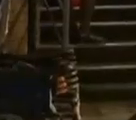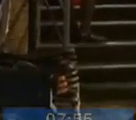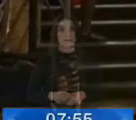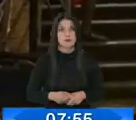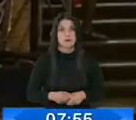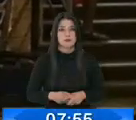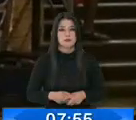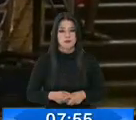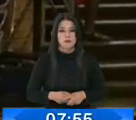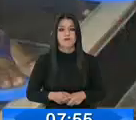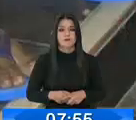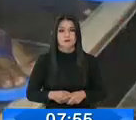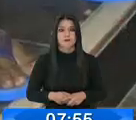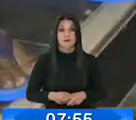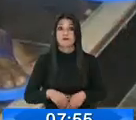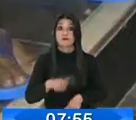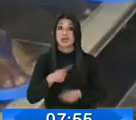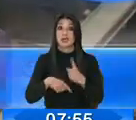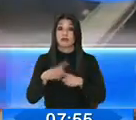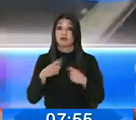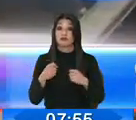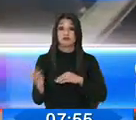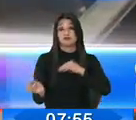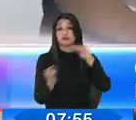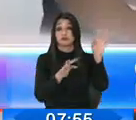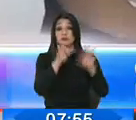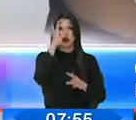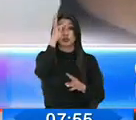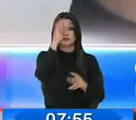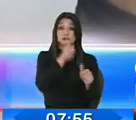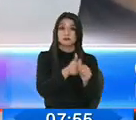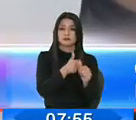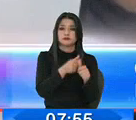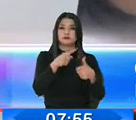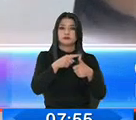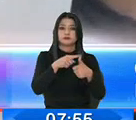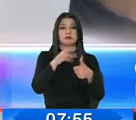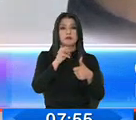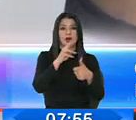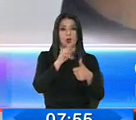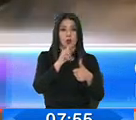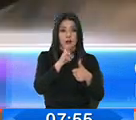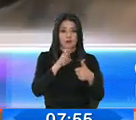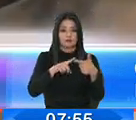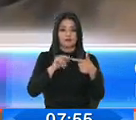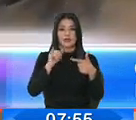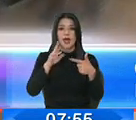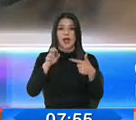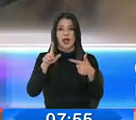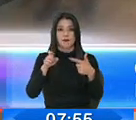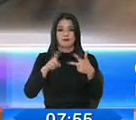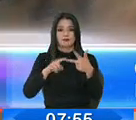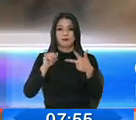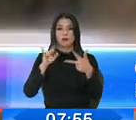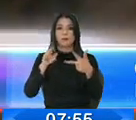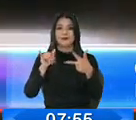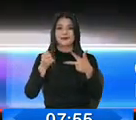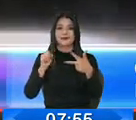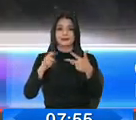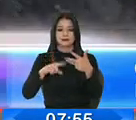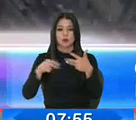tanto, los heridos fueron llevados a establecimientos de salud ubicados en Máncora, Tálara, Tumbes y